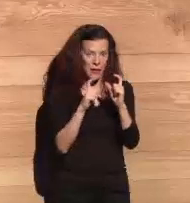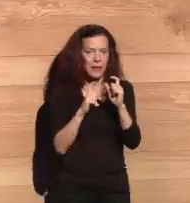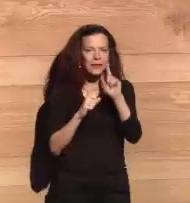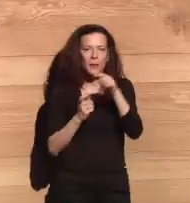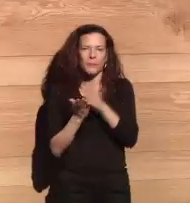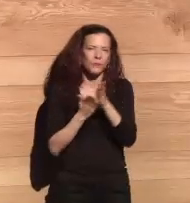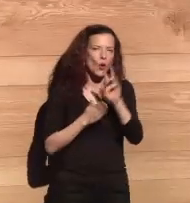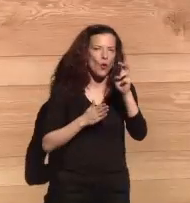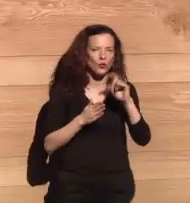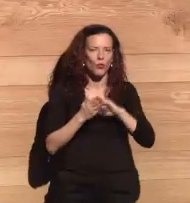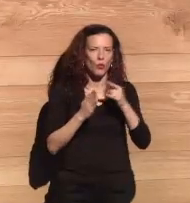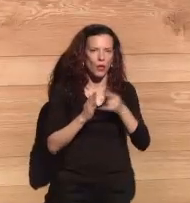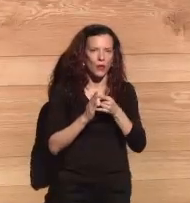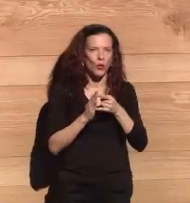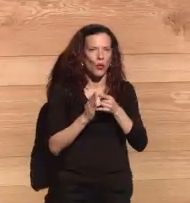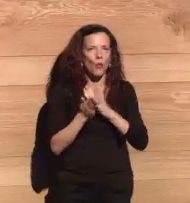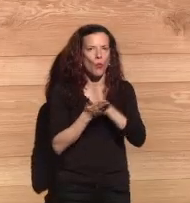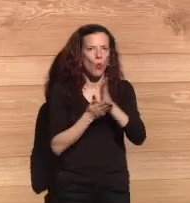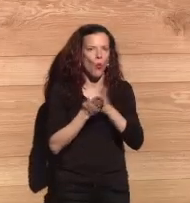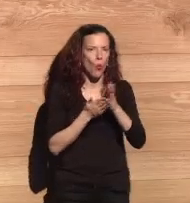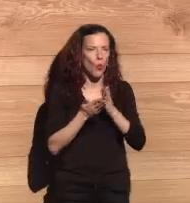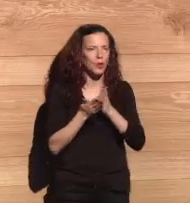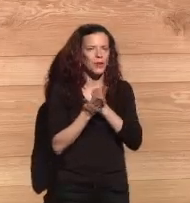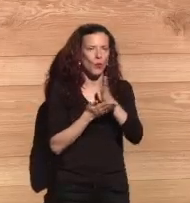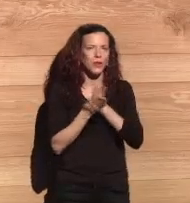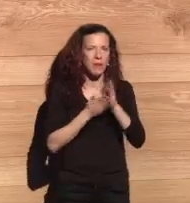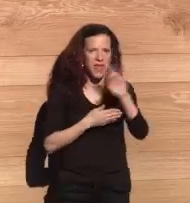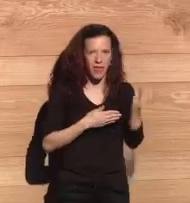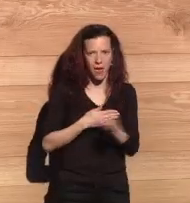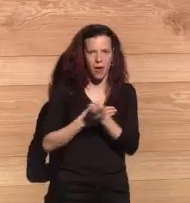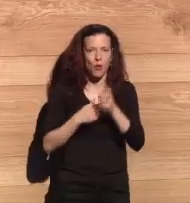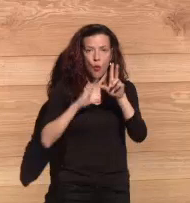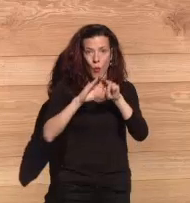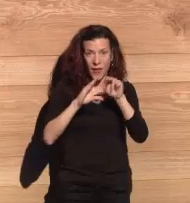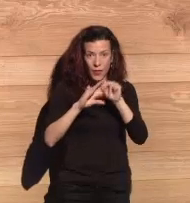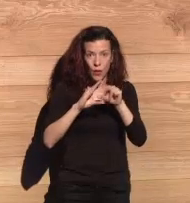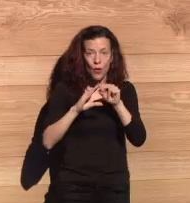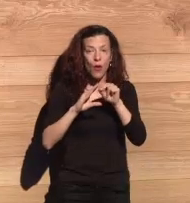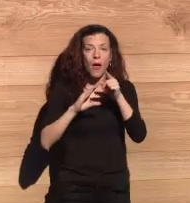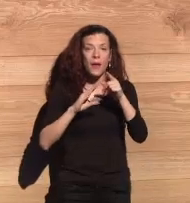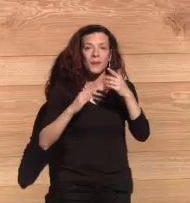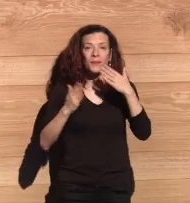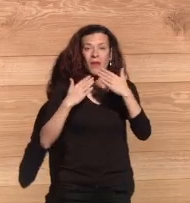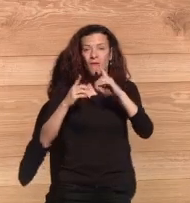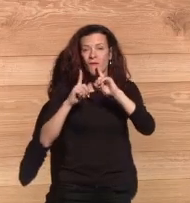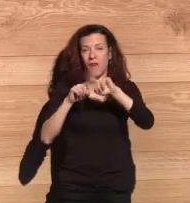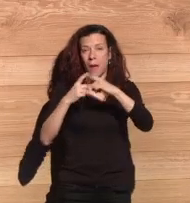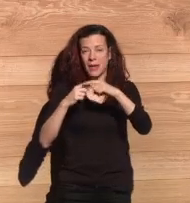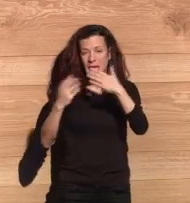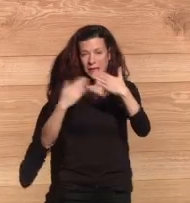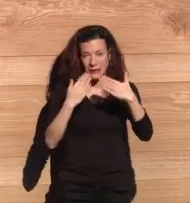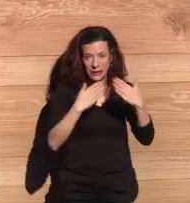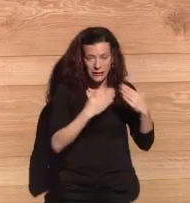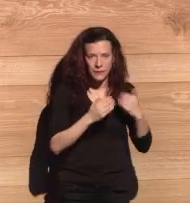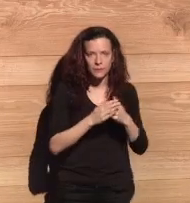estaba haciendo un proyecto multimedia, que fue mi primer proyecto multimedia, con video, entrevistando a las familias, los